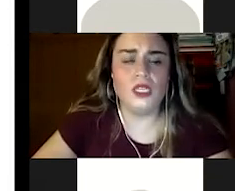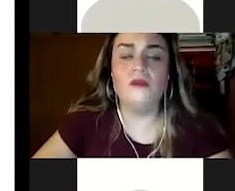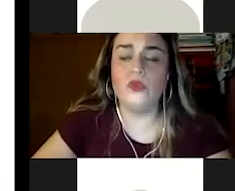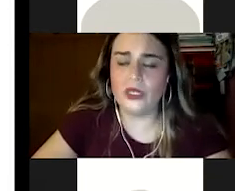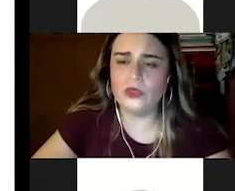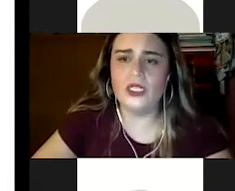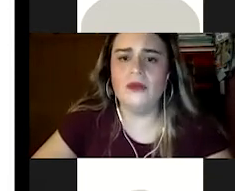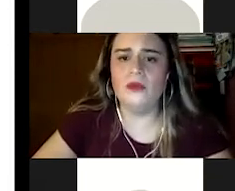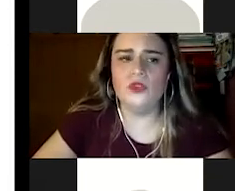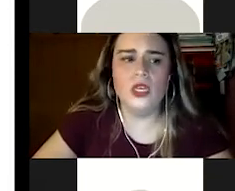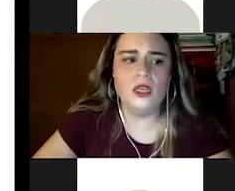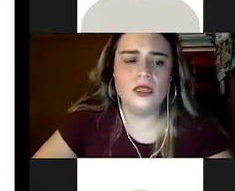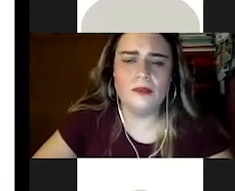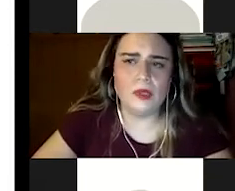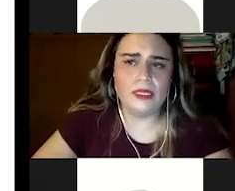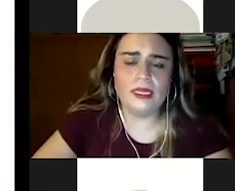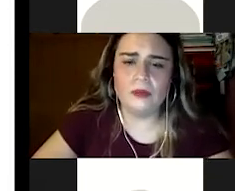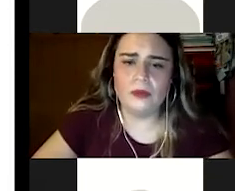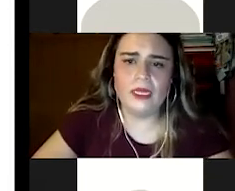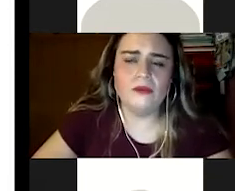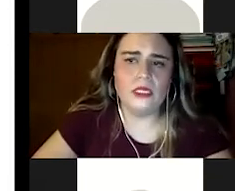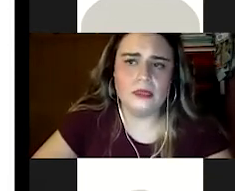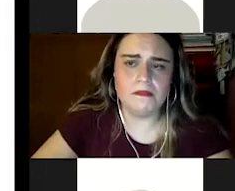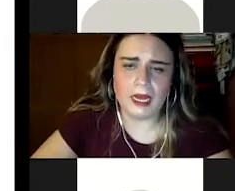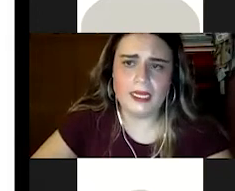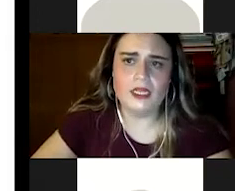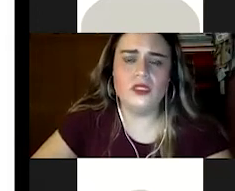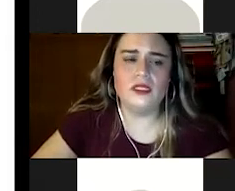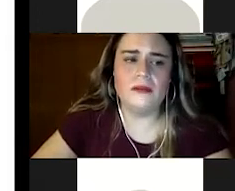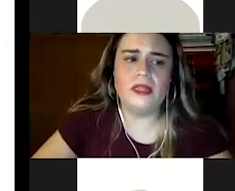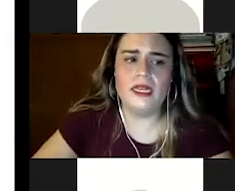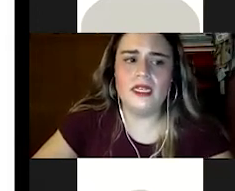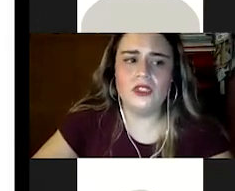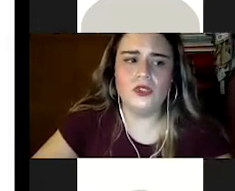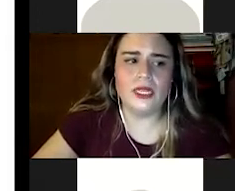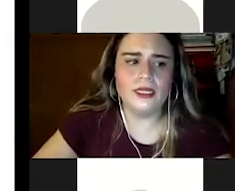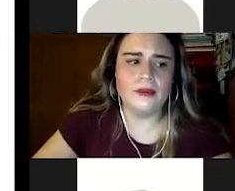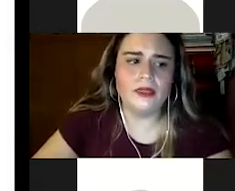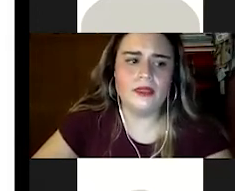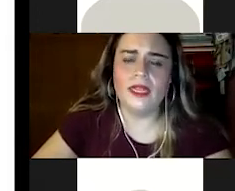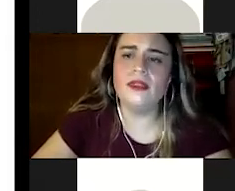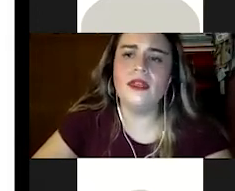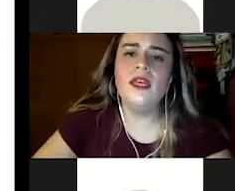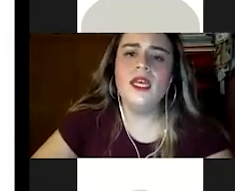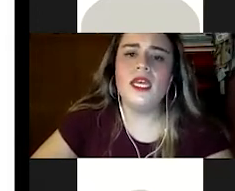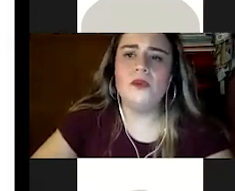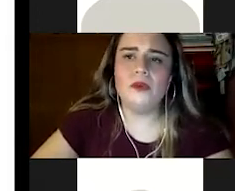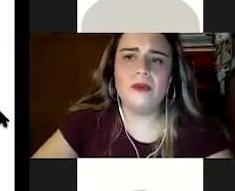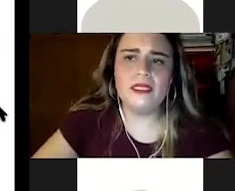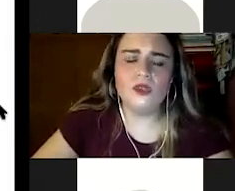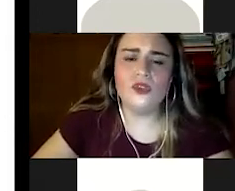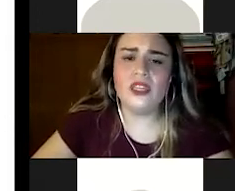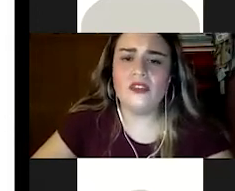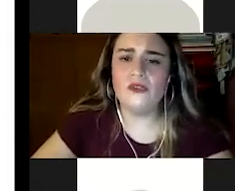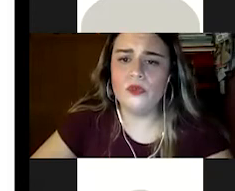México tiene buenos ejemplos de política pública municipal que ha hecho este tema de alineación de Agenda 2030. El problema